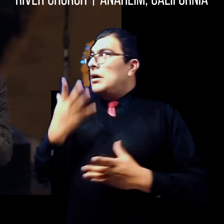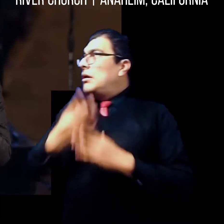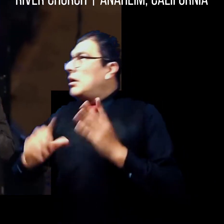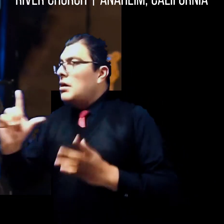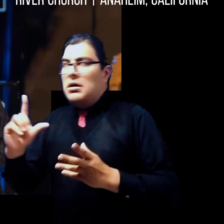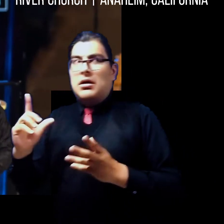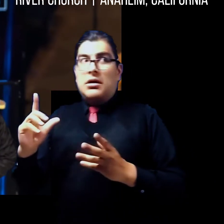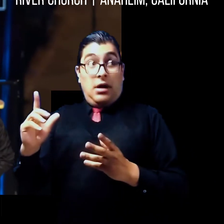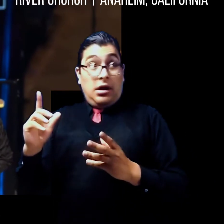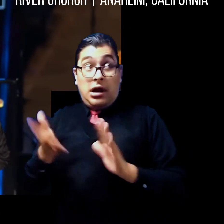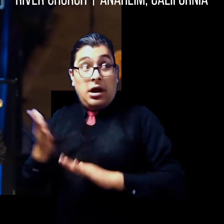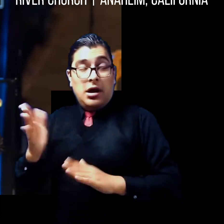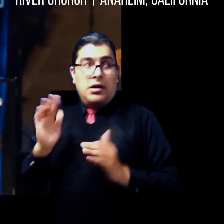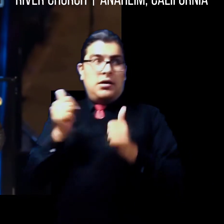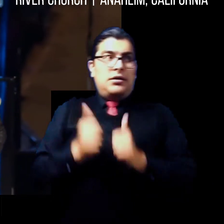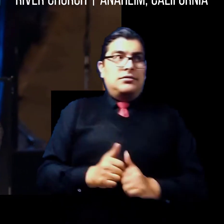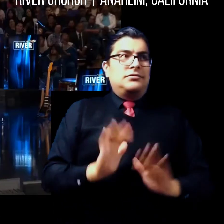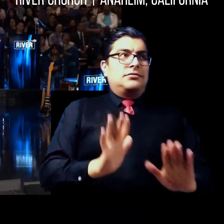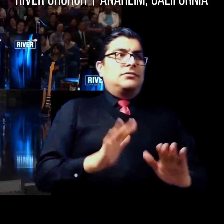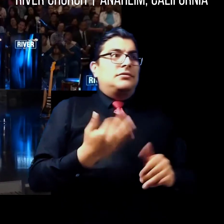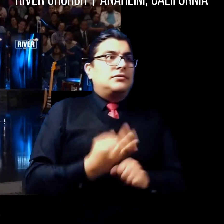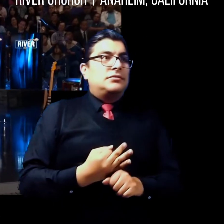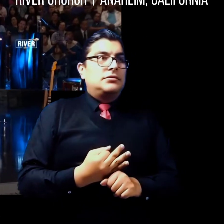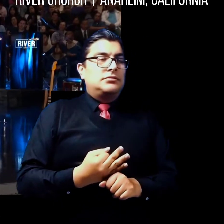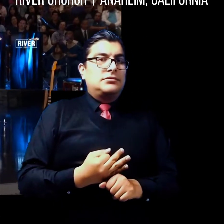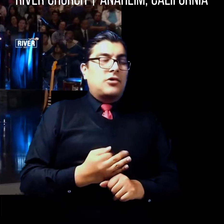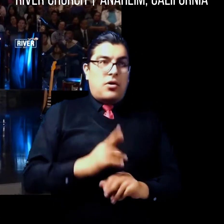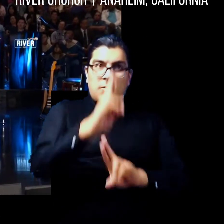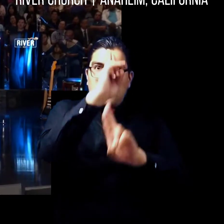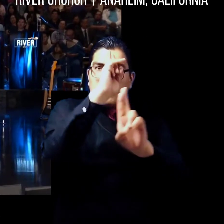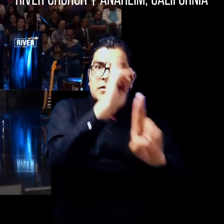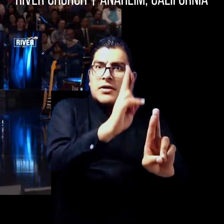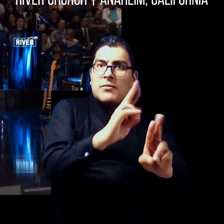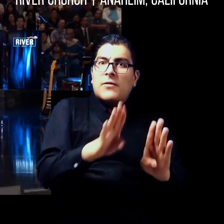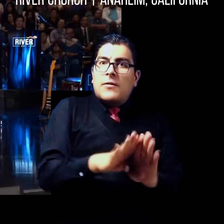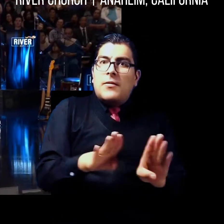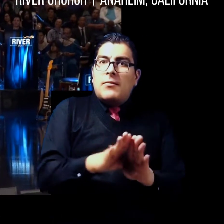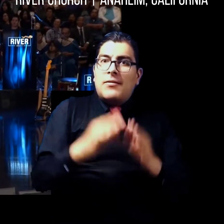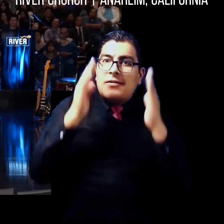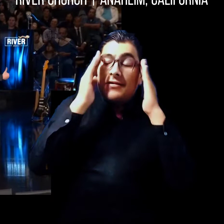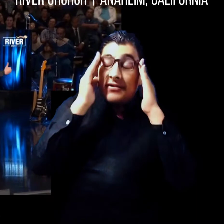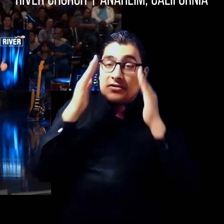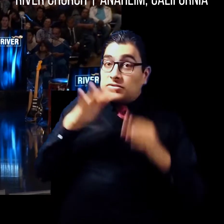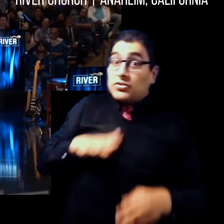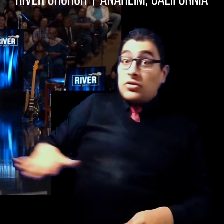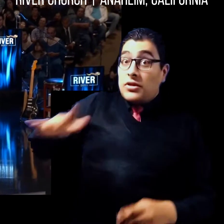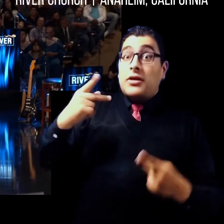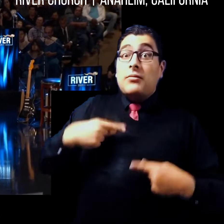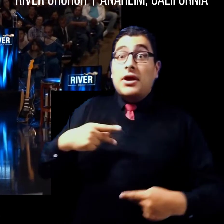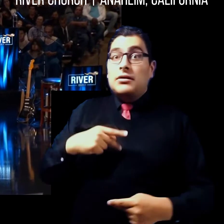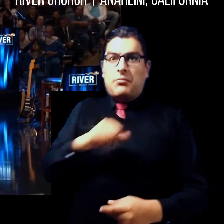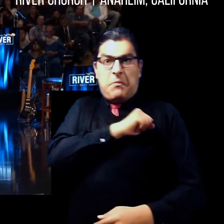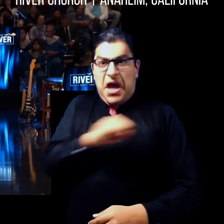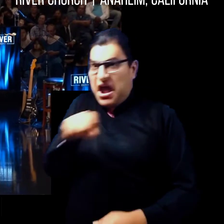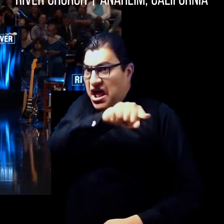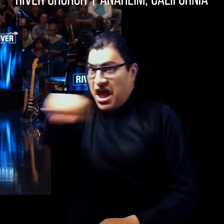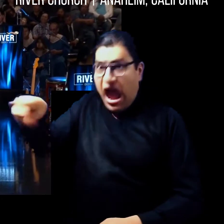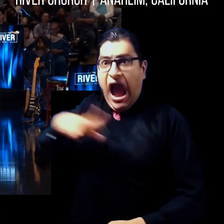bueno, estamos todos acá. Y se quedó. Hubo un respeto entre los demás delincuentes que estaban